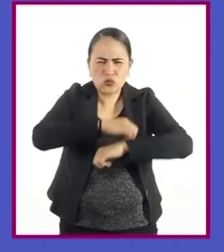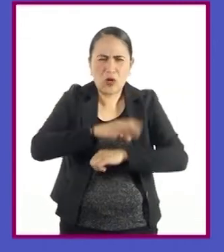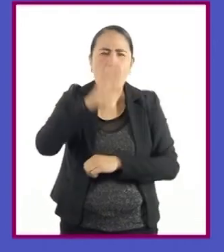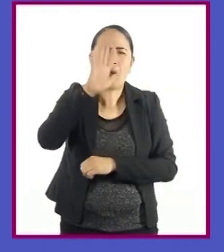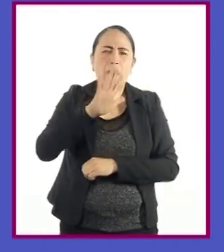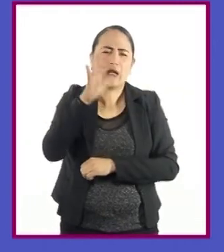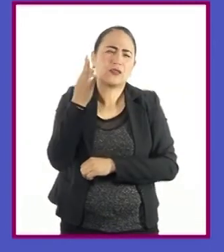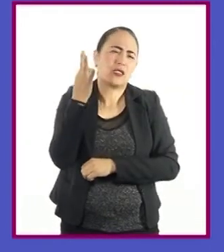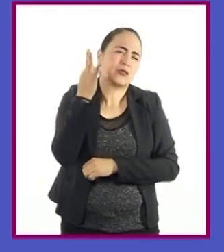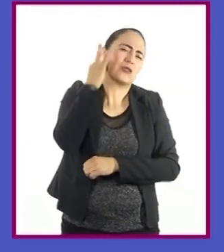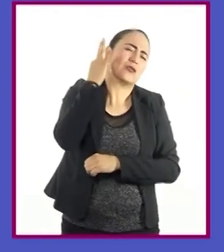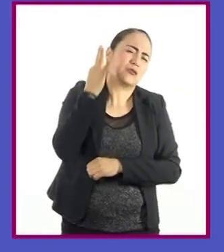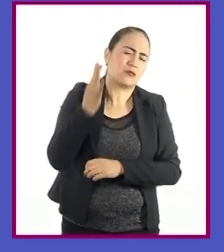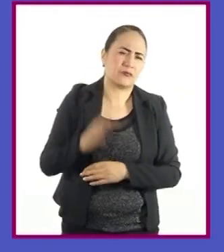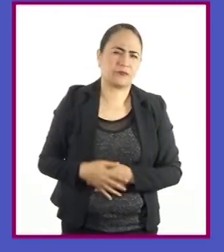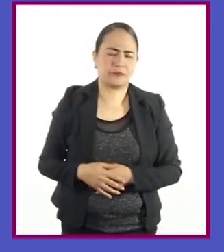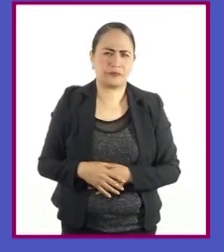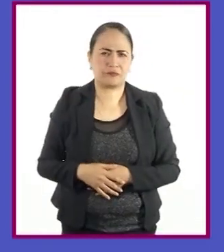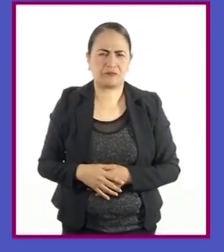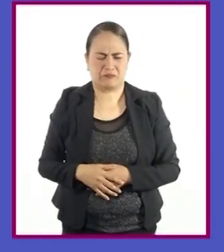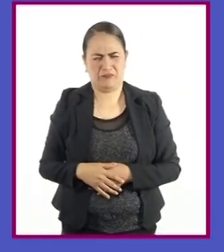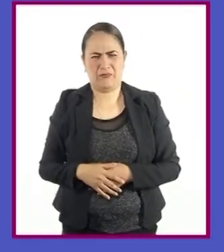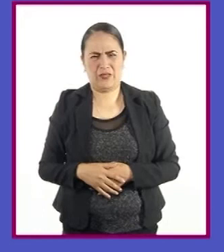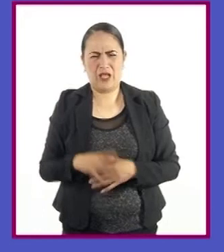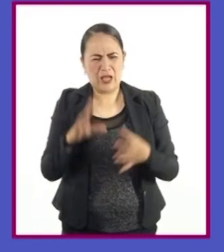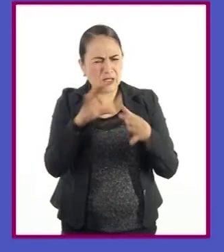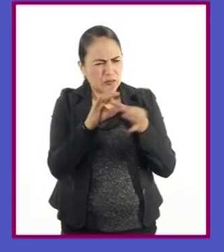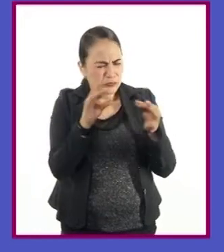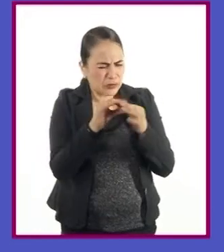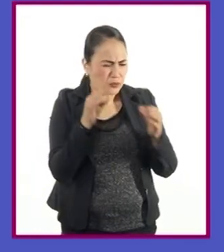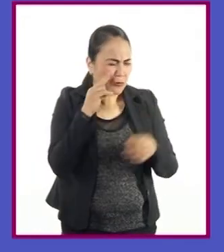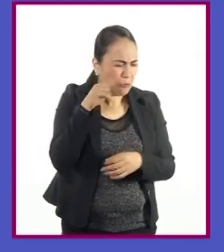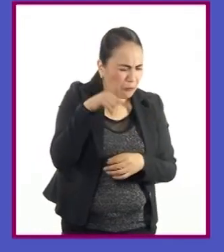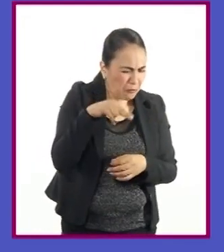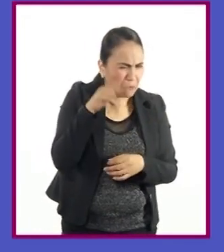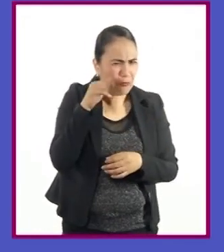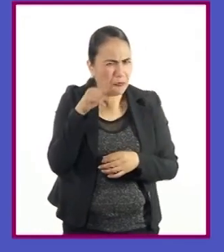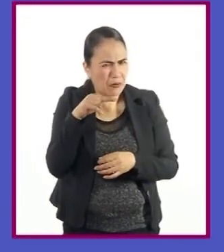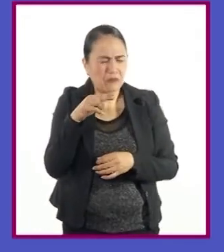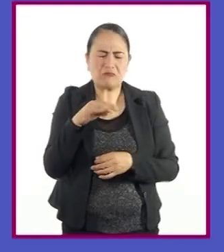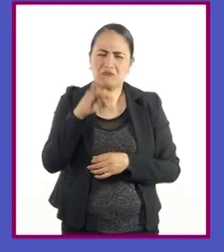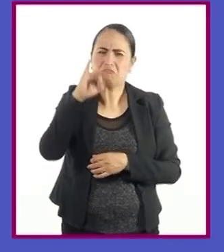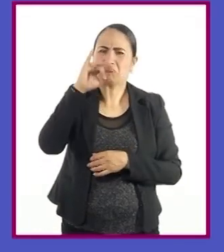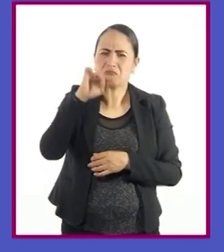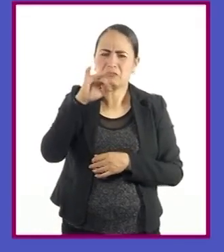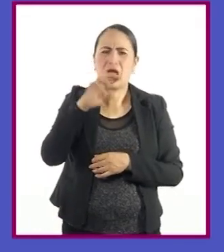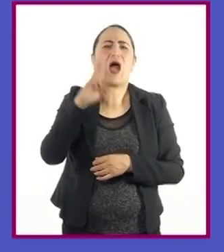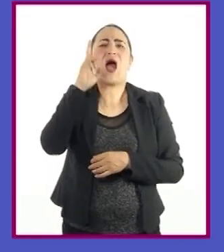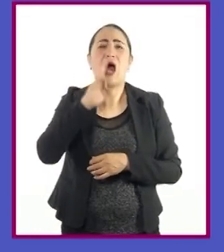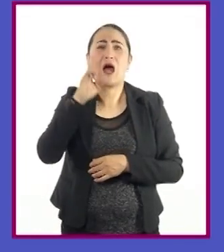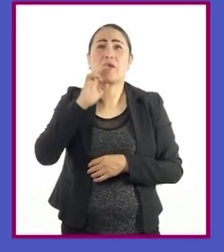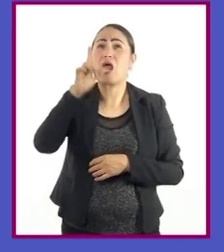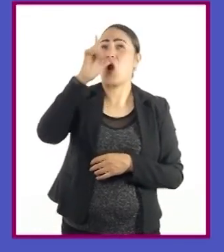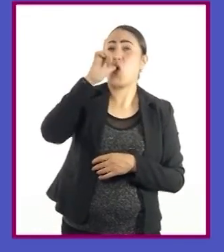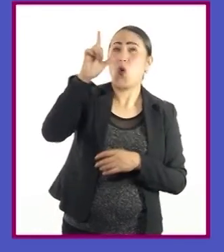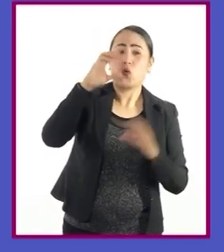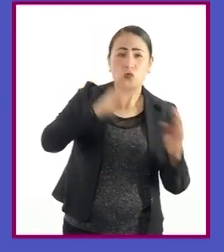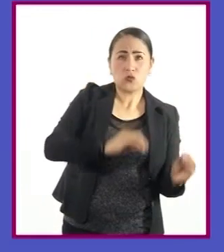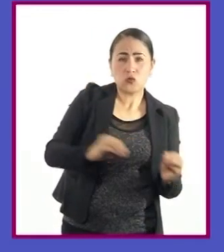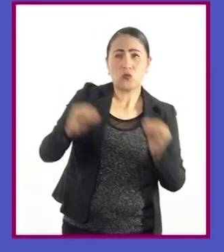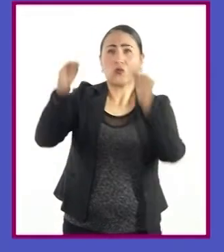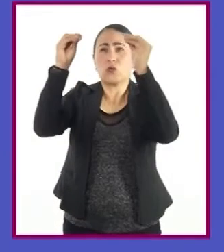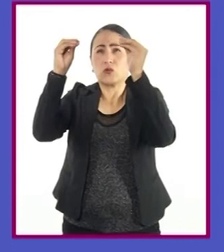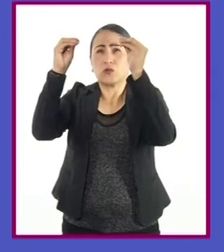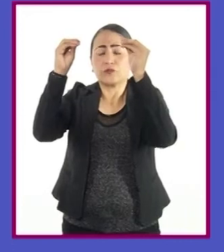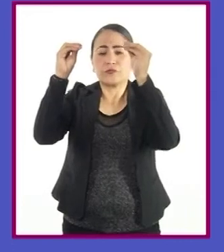picaduras», murmuró la sirvienta después de un rato de inmóvil observación. «Levántelo a la luz», le dijo a Jordán.